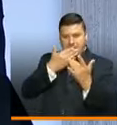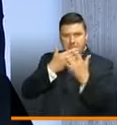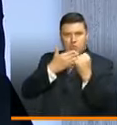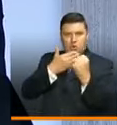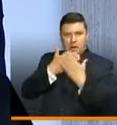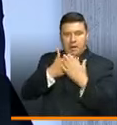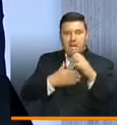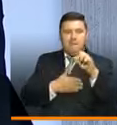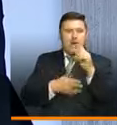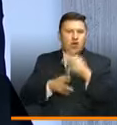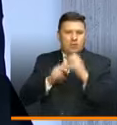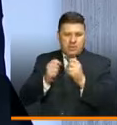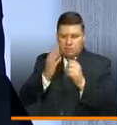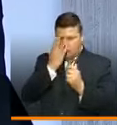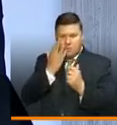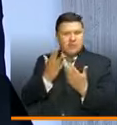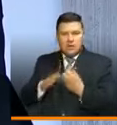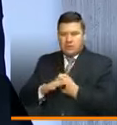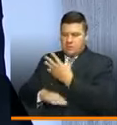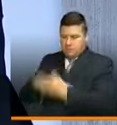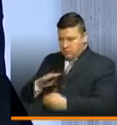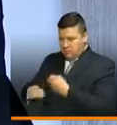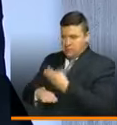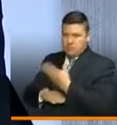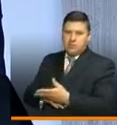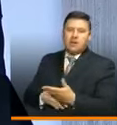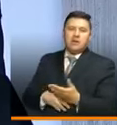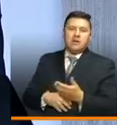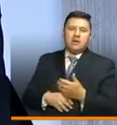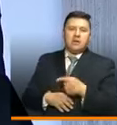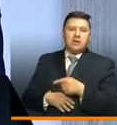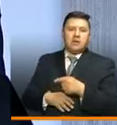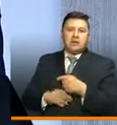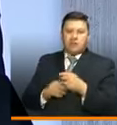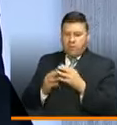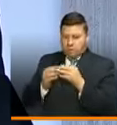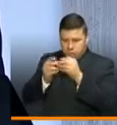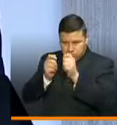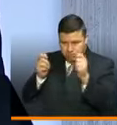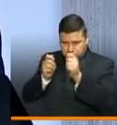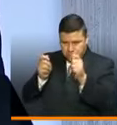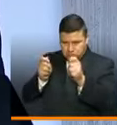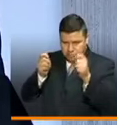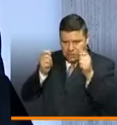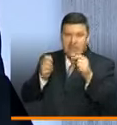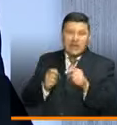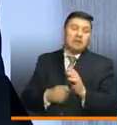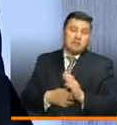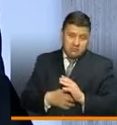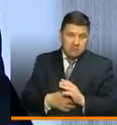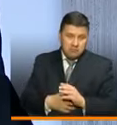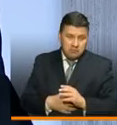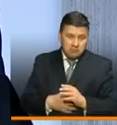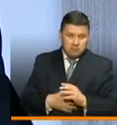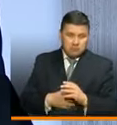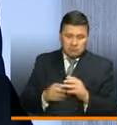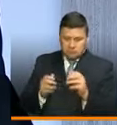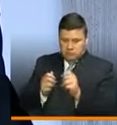que se hace a partir de recursos renovables, como ricos en almidón. Entonces, con este material